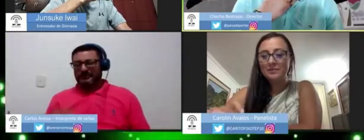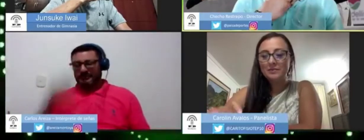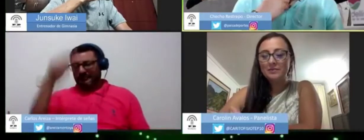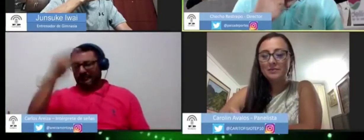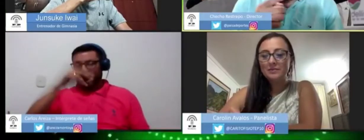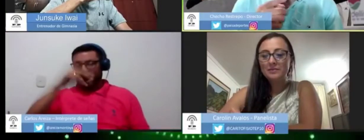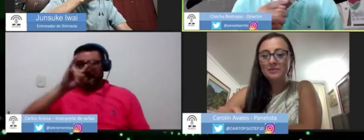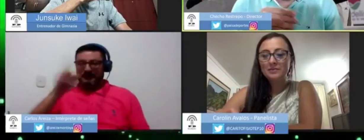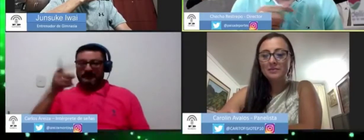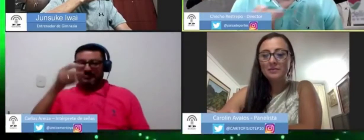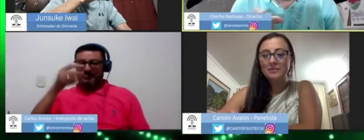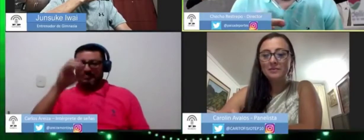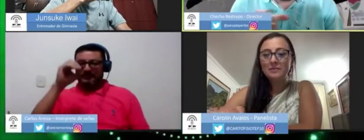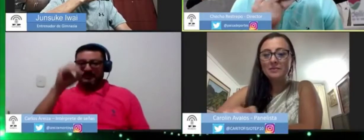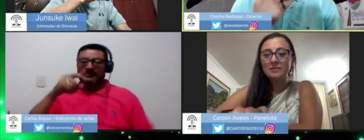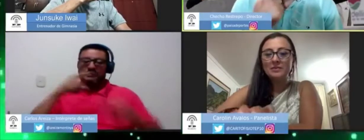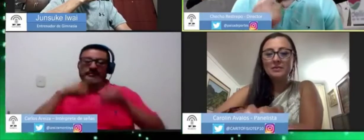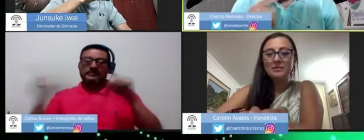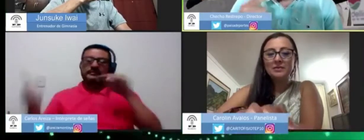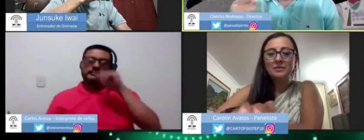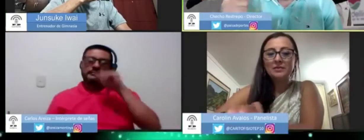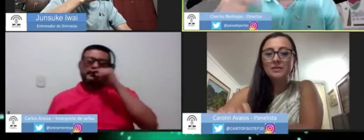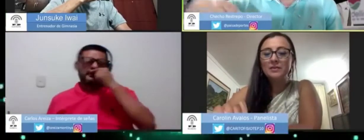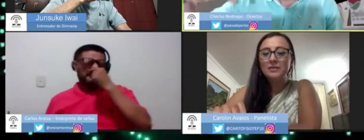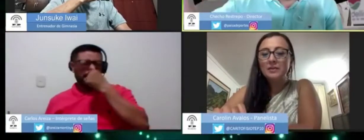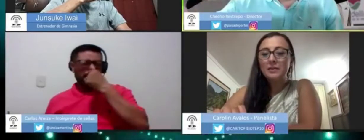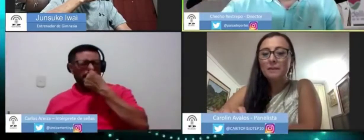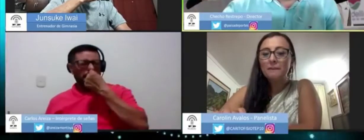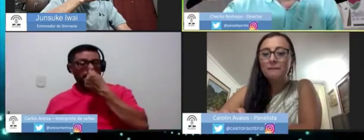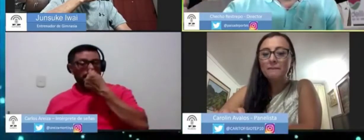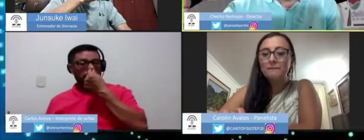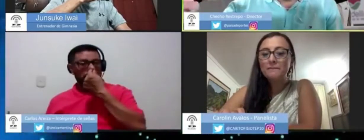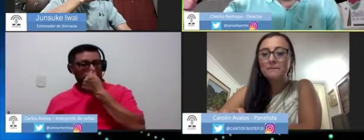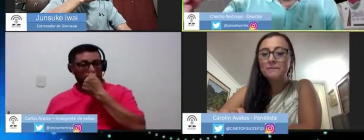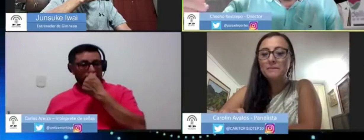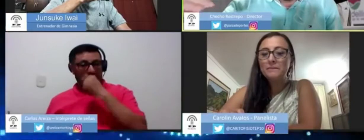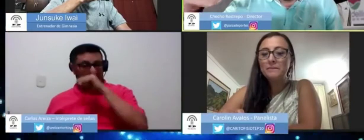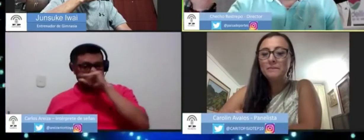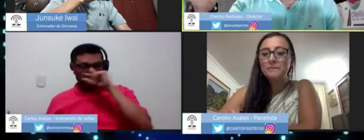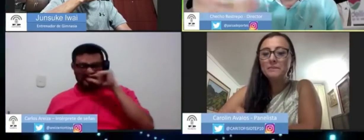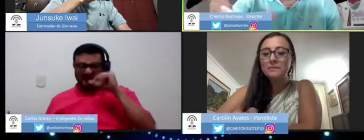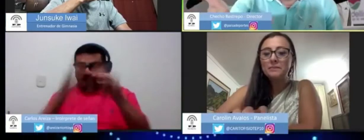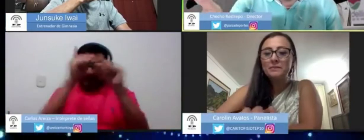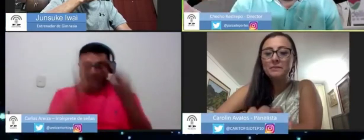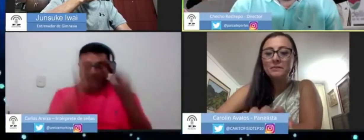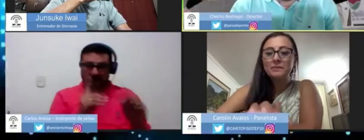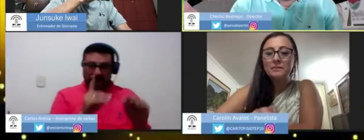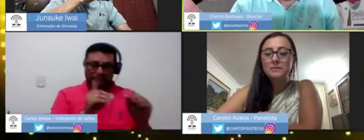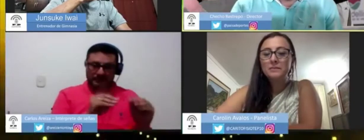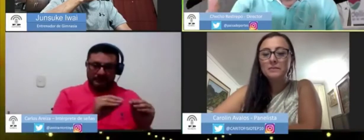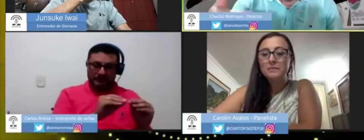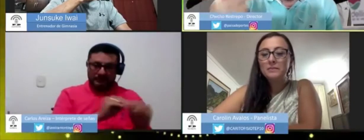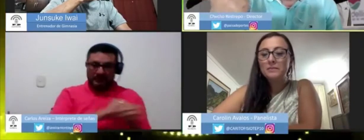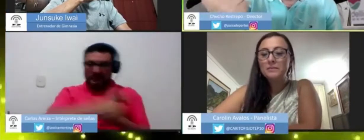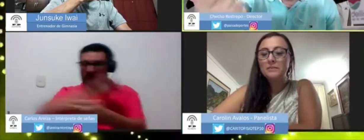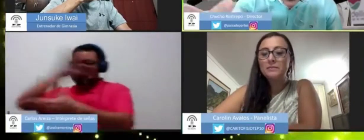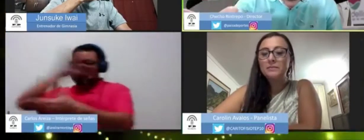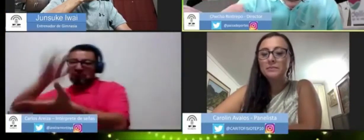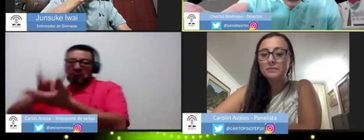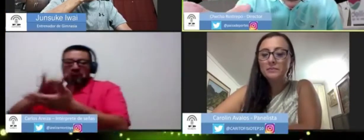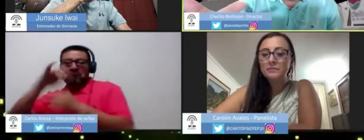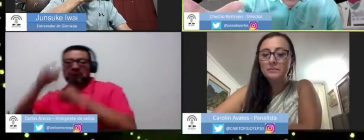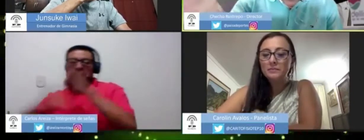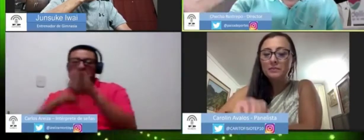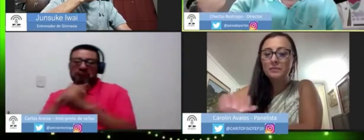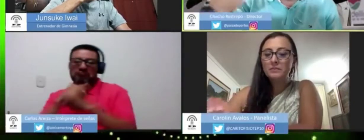marcar diferencia en los resultados cuando tomaron la decisión de irse a otros ambientes, a salir del